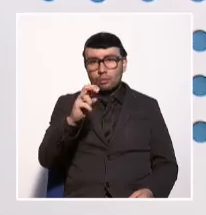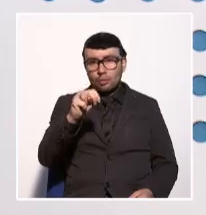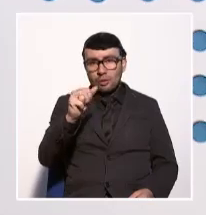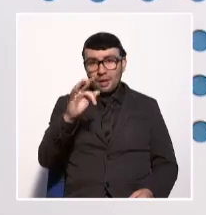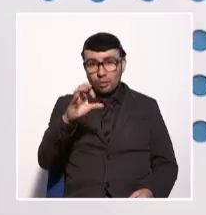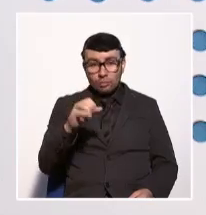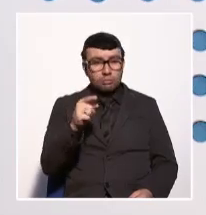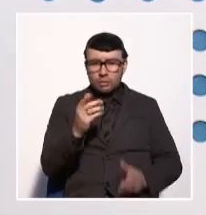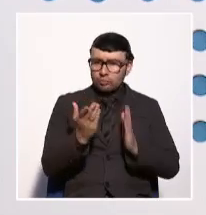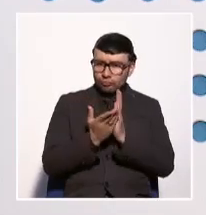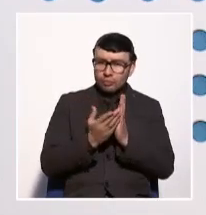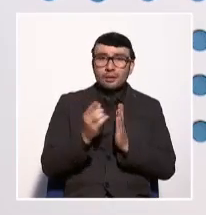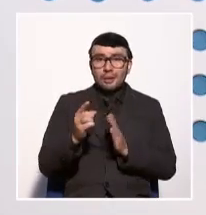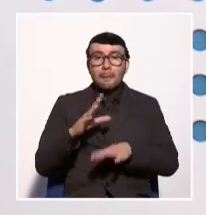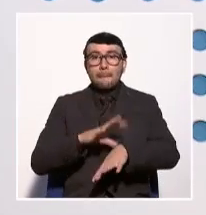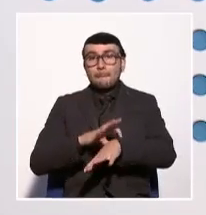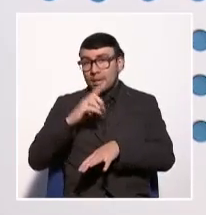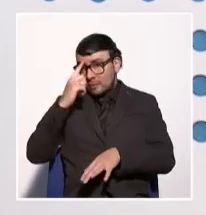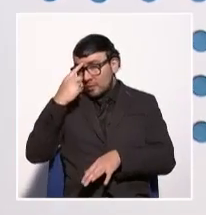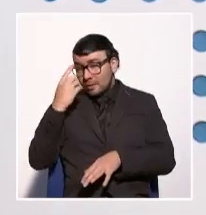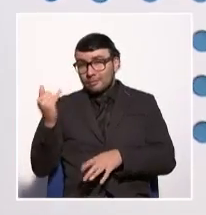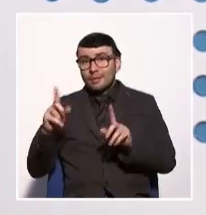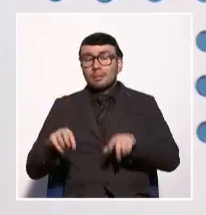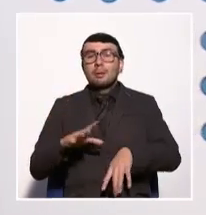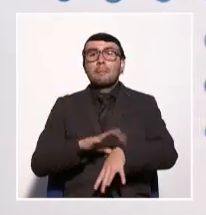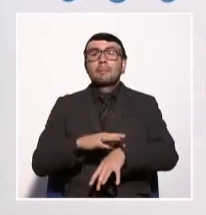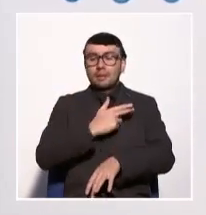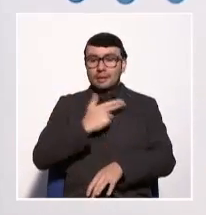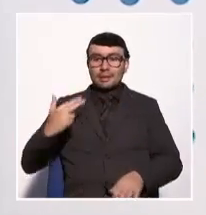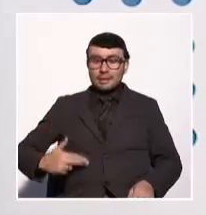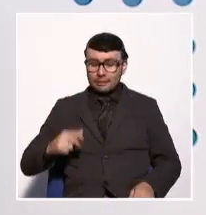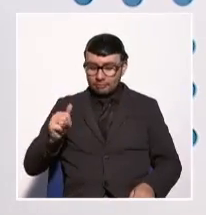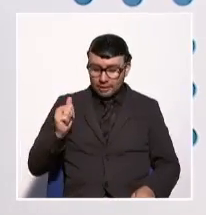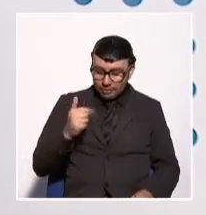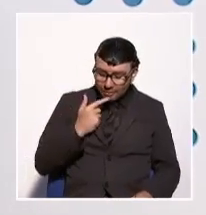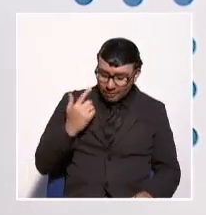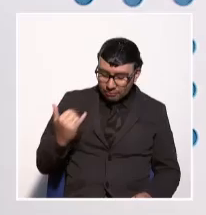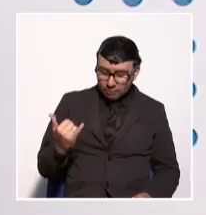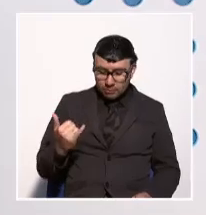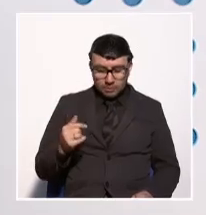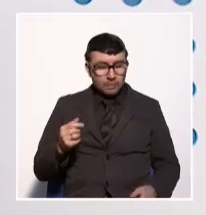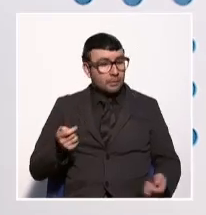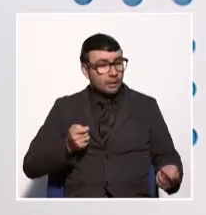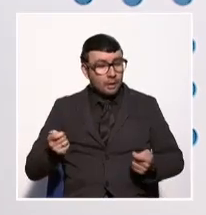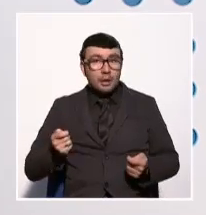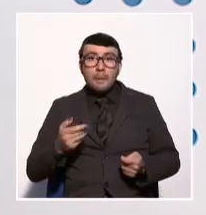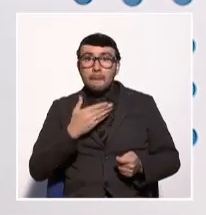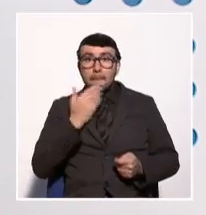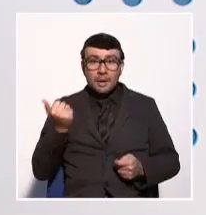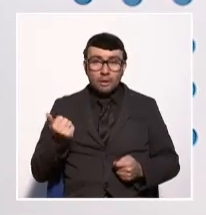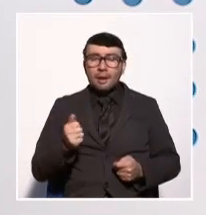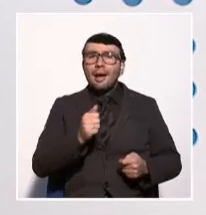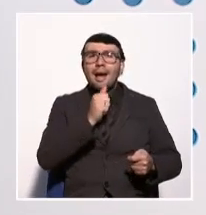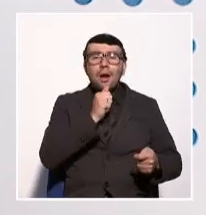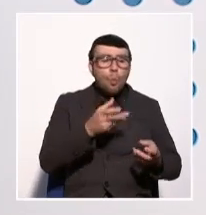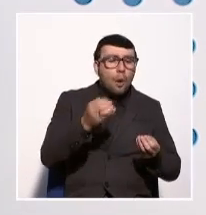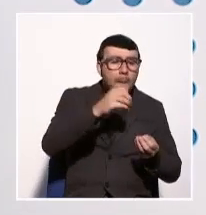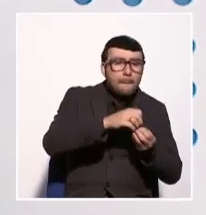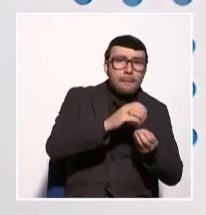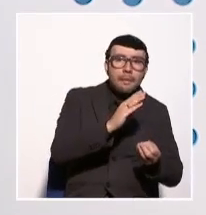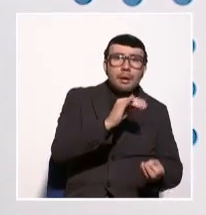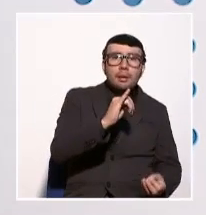en la medicina ayurveda en la medicina china dice que es mejor consumir el agua con bicarbonato